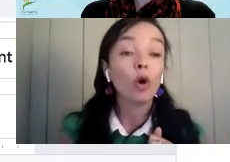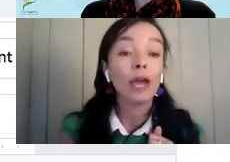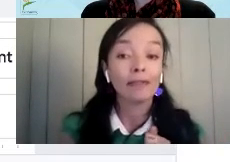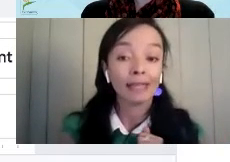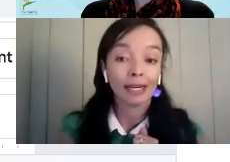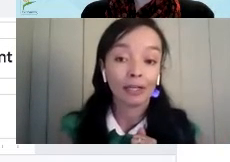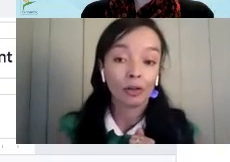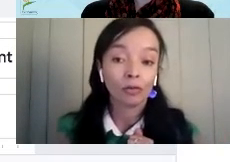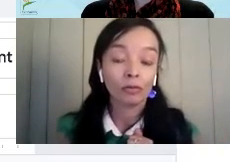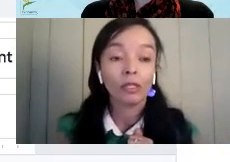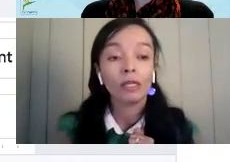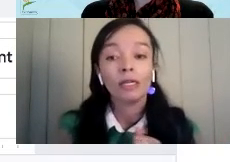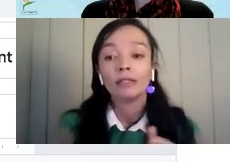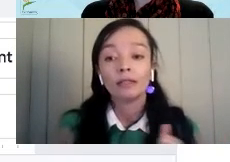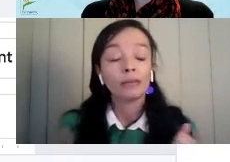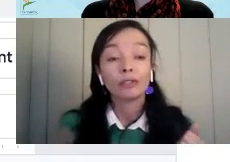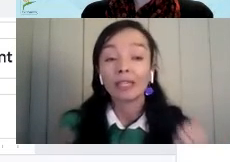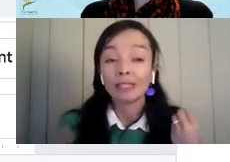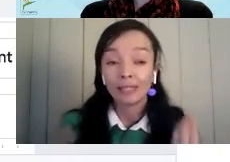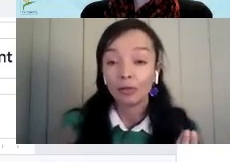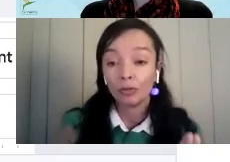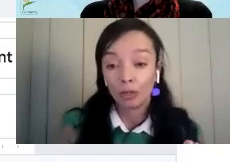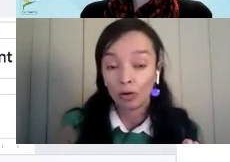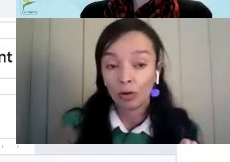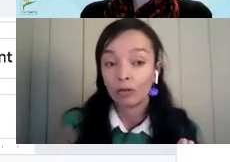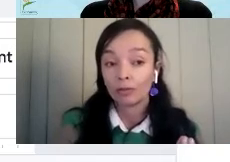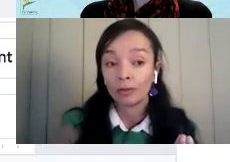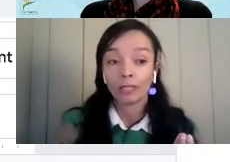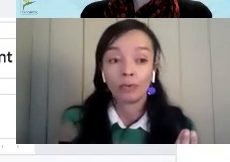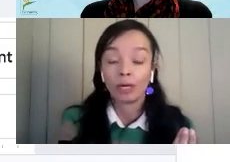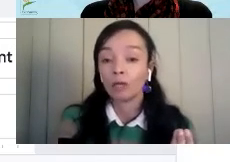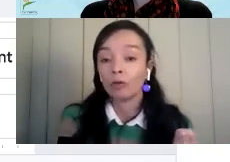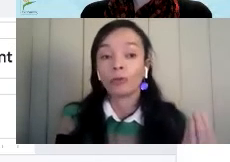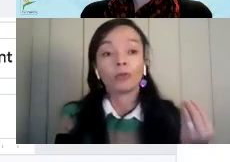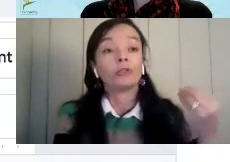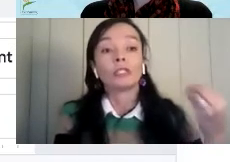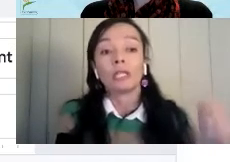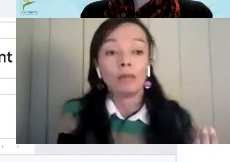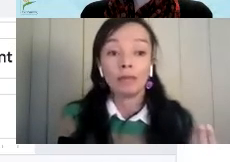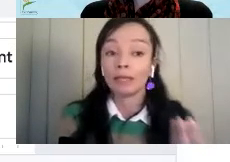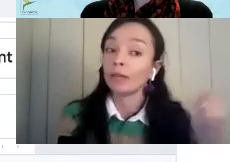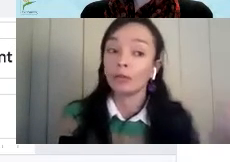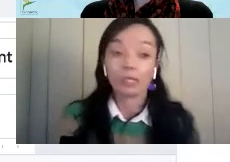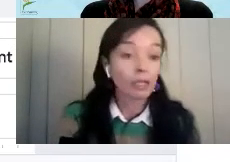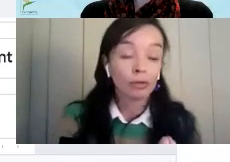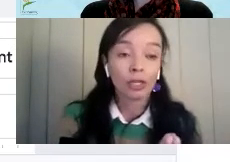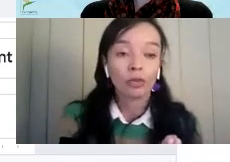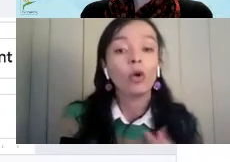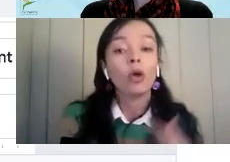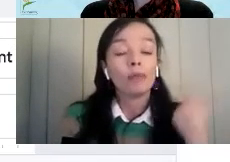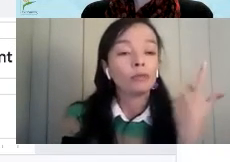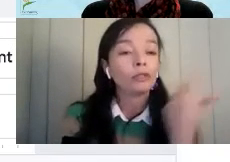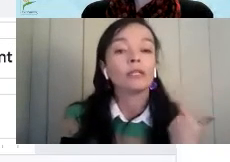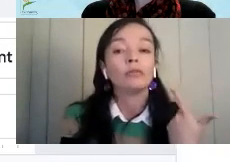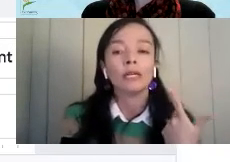¿Cómo evitar el no? Si tenemos que decir un no a los bebés por algo, de pronto los están amamantando y están mordiendo,